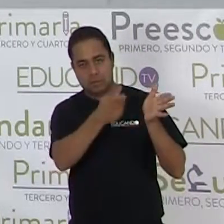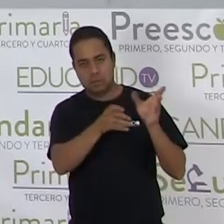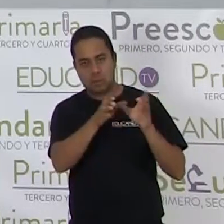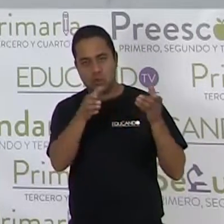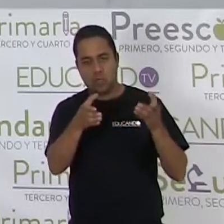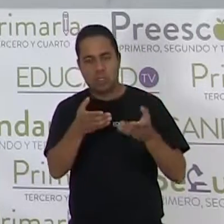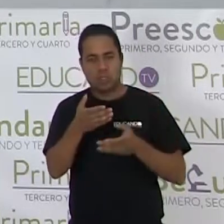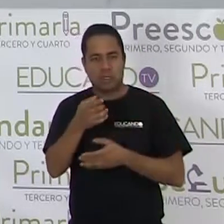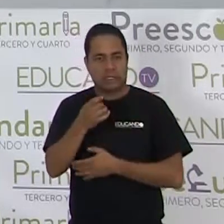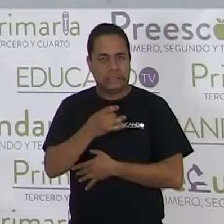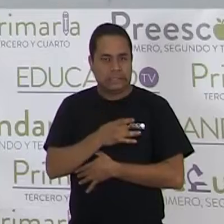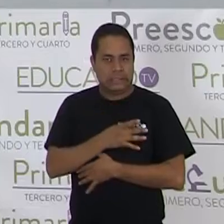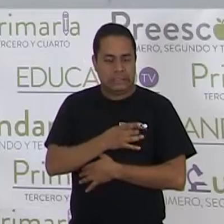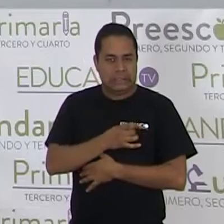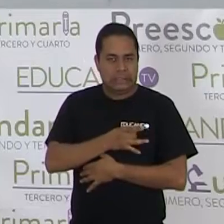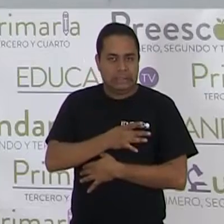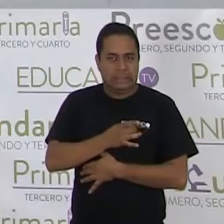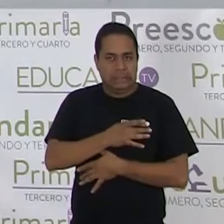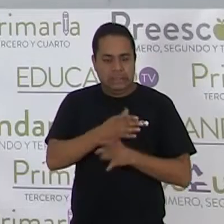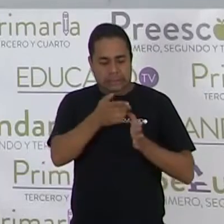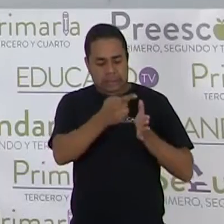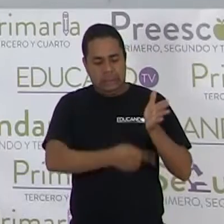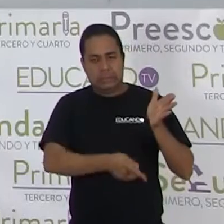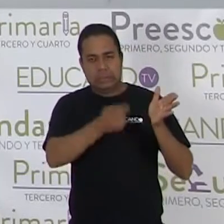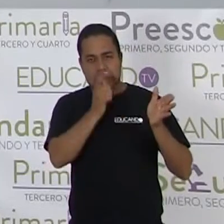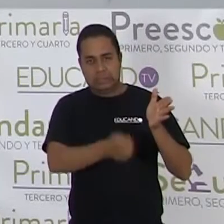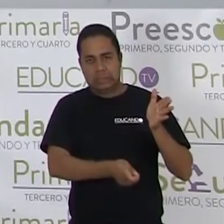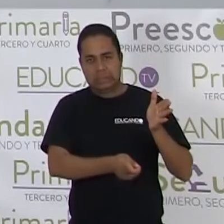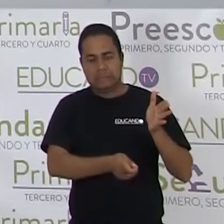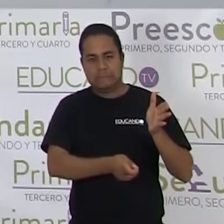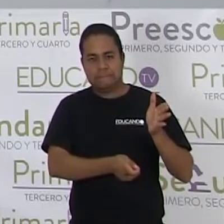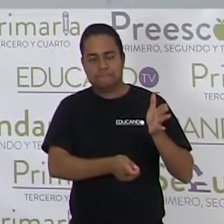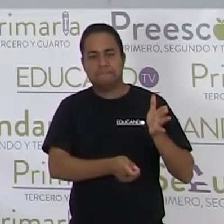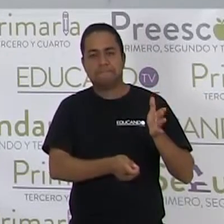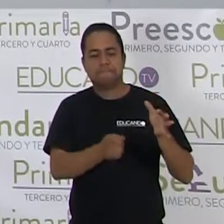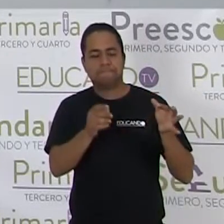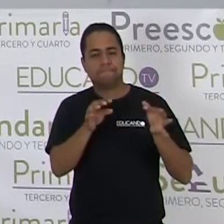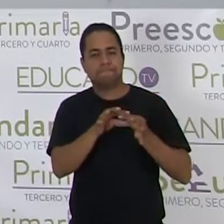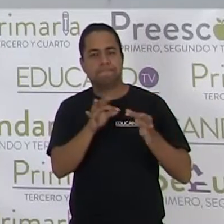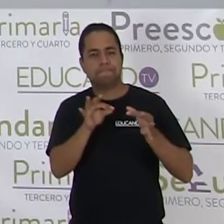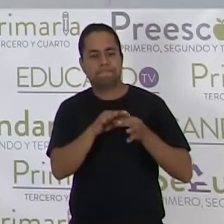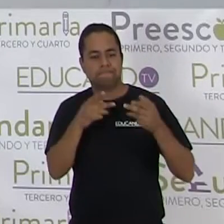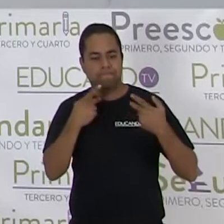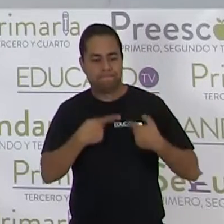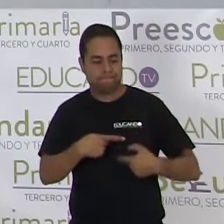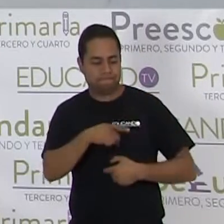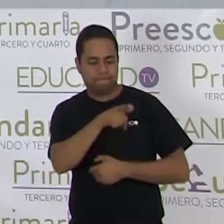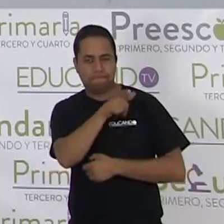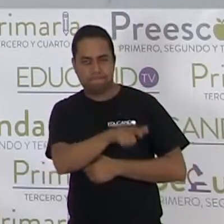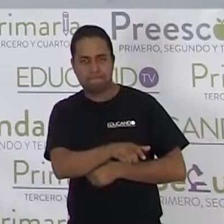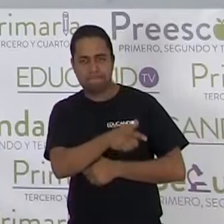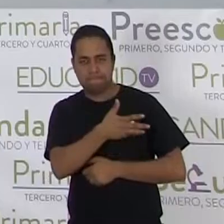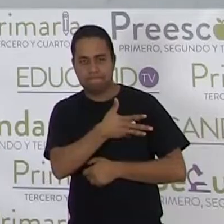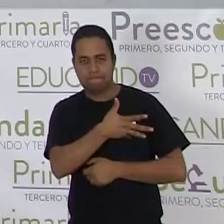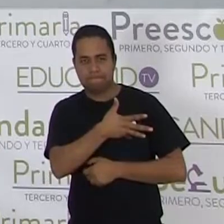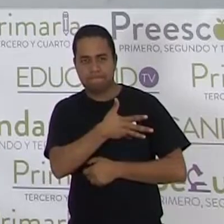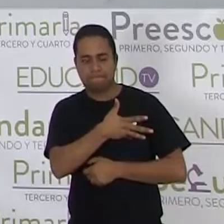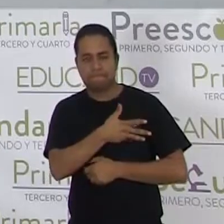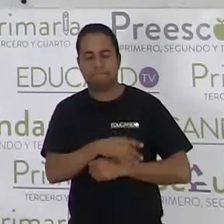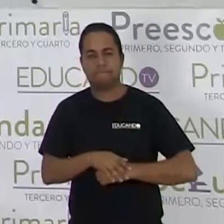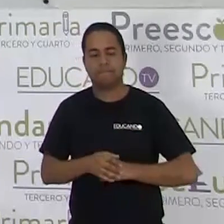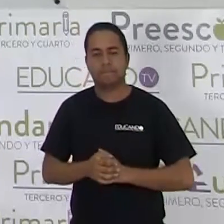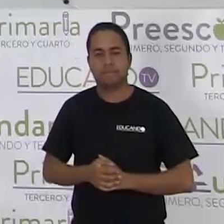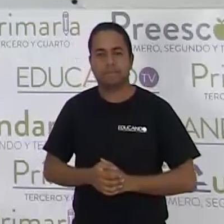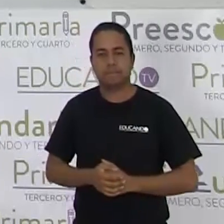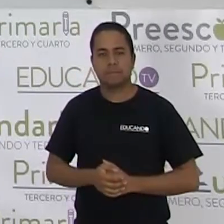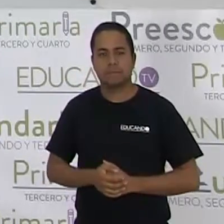de terror donde nos está narrando y nos está describiendo un personaje. Bien, ¿te das cuenta